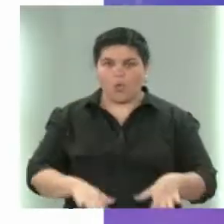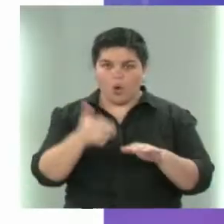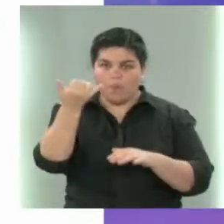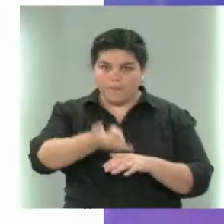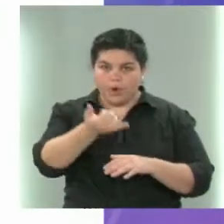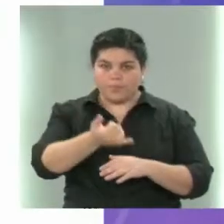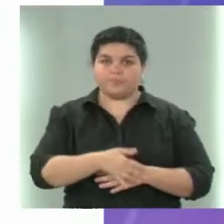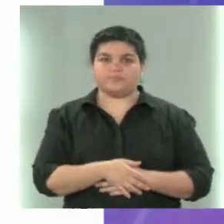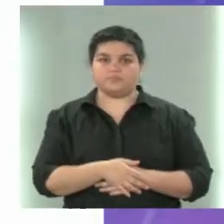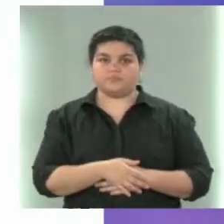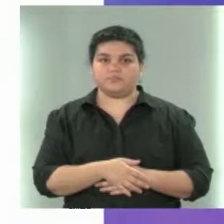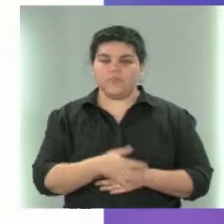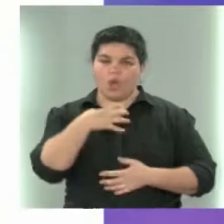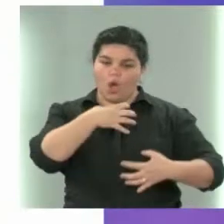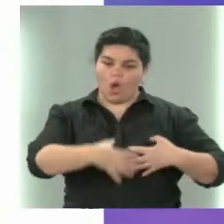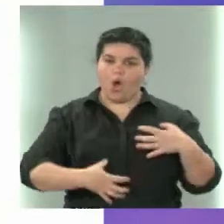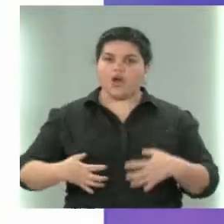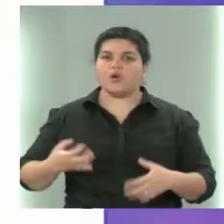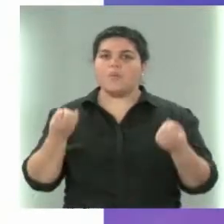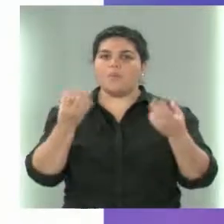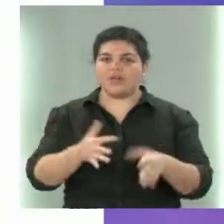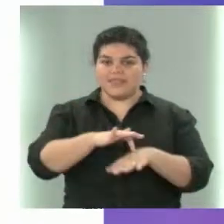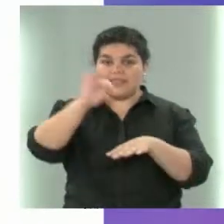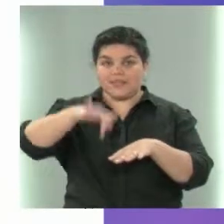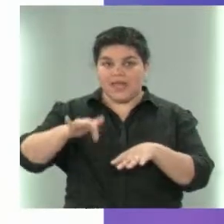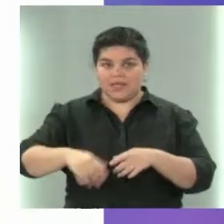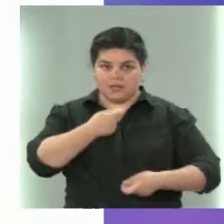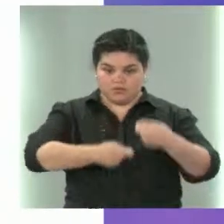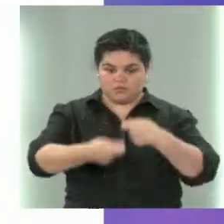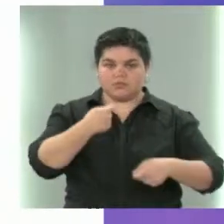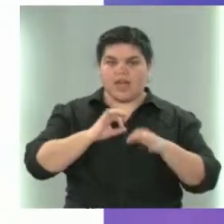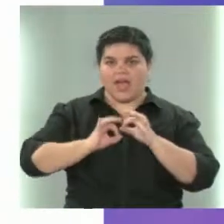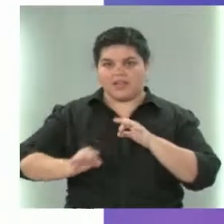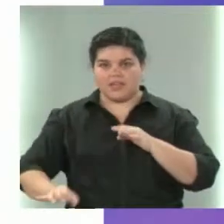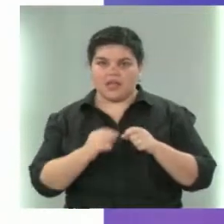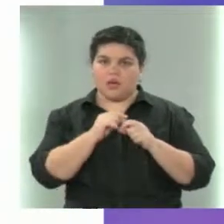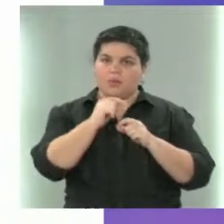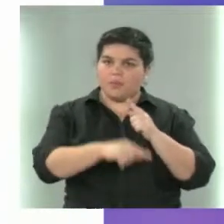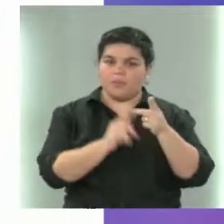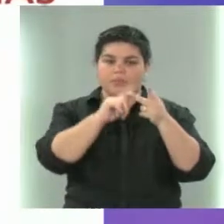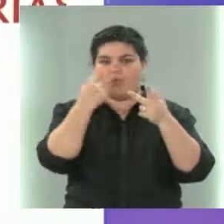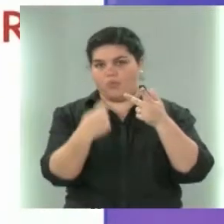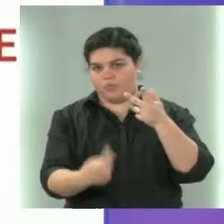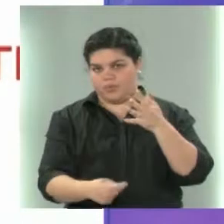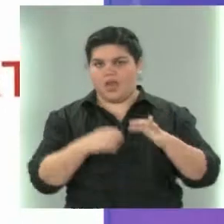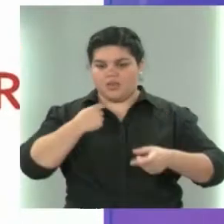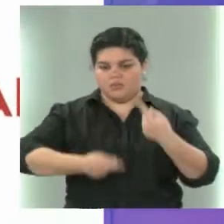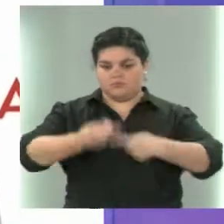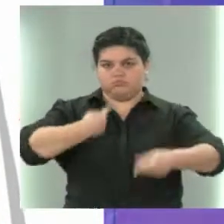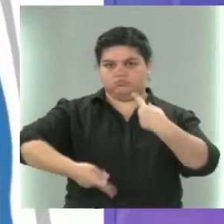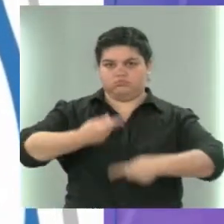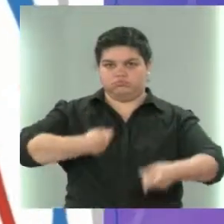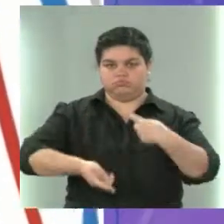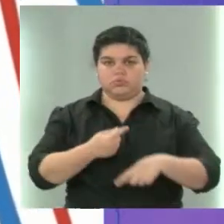Todos nuestros órganos funcionan gracias a la sangre que circula por arterias, venas y capilares. La sangre es un